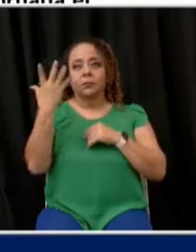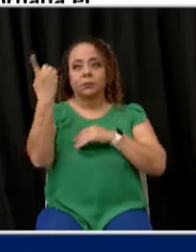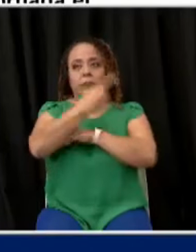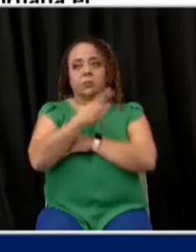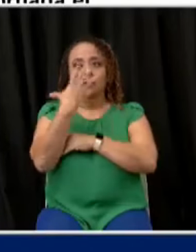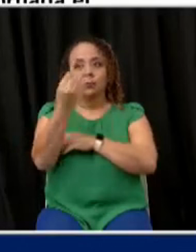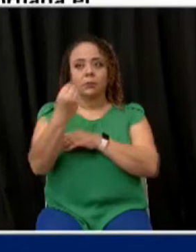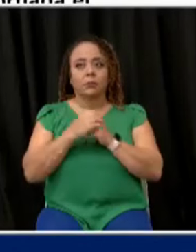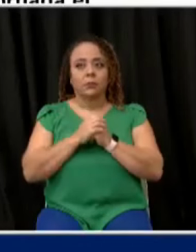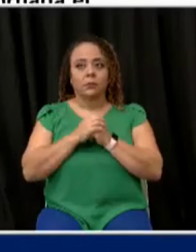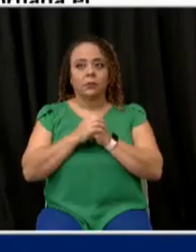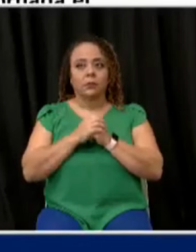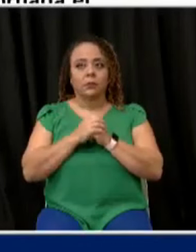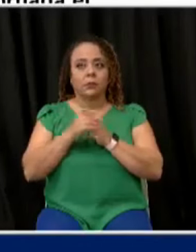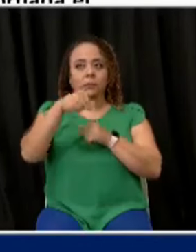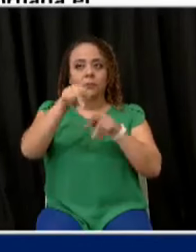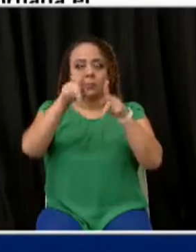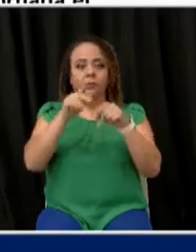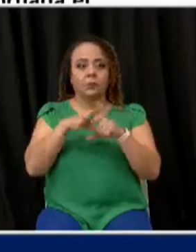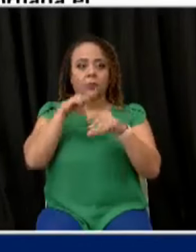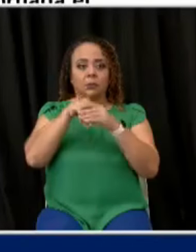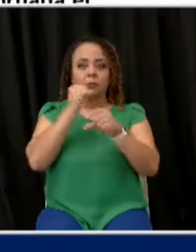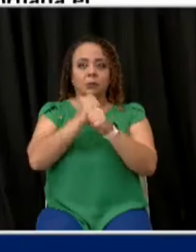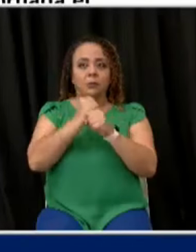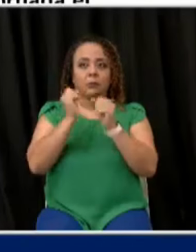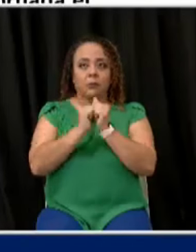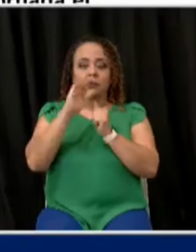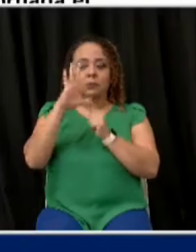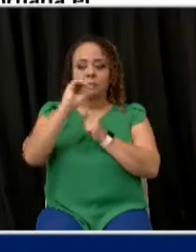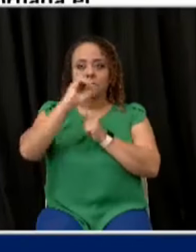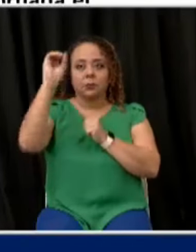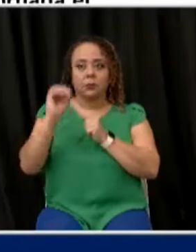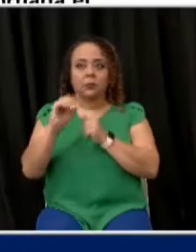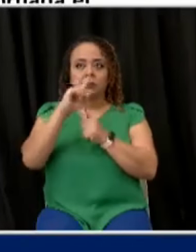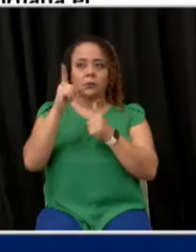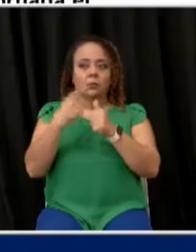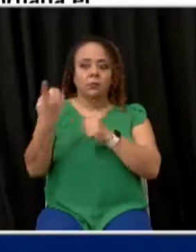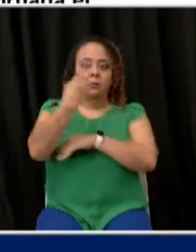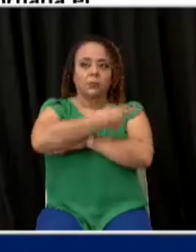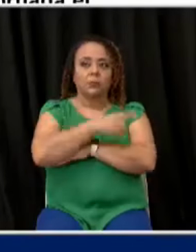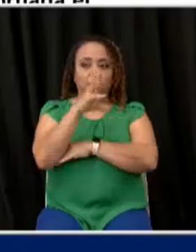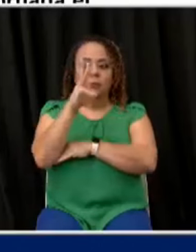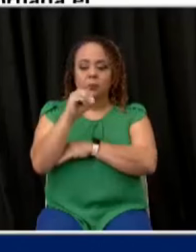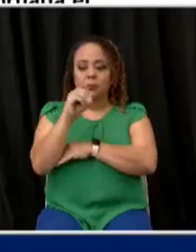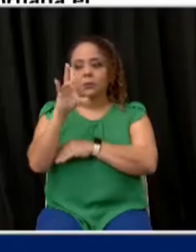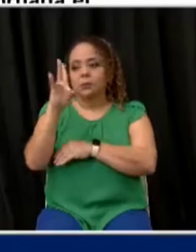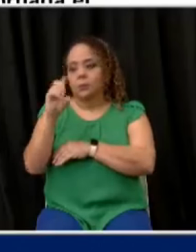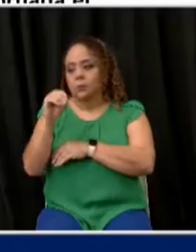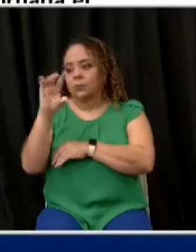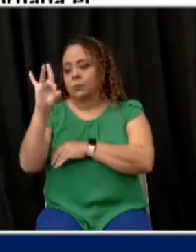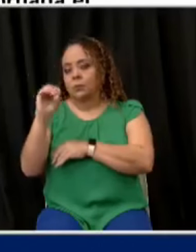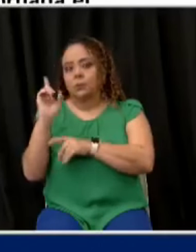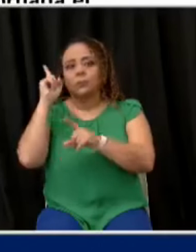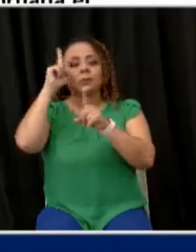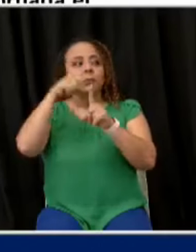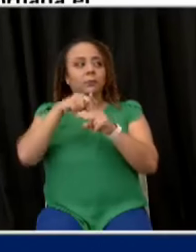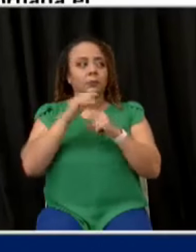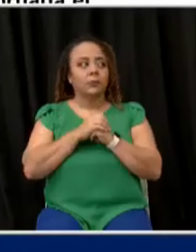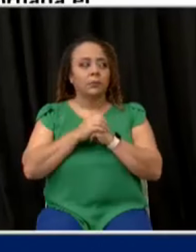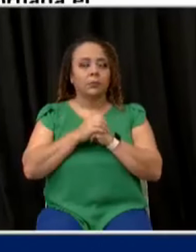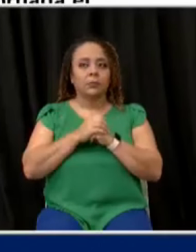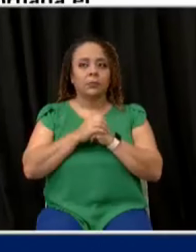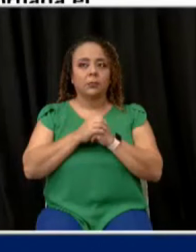esa persona métanlo a trabajar con el 50% del tiempo el primer día, el 60, el 70, el 80, hasta llegar al